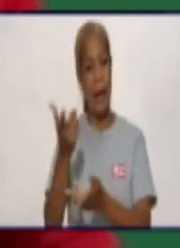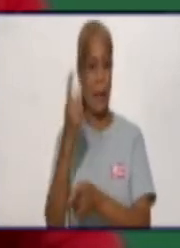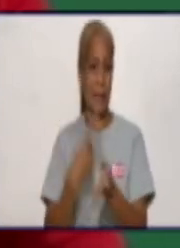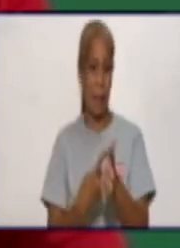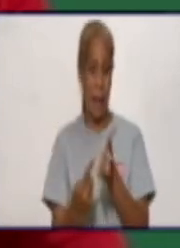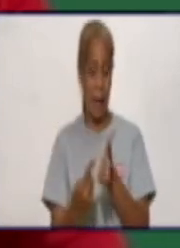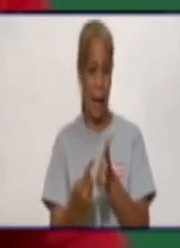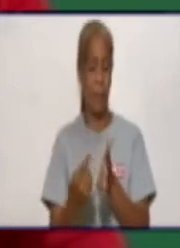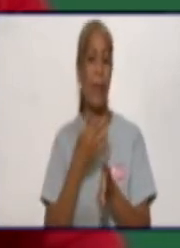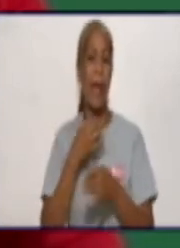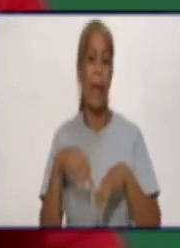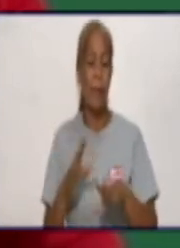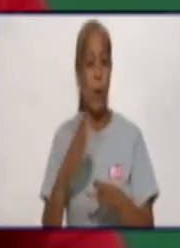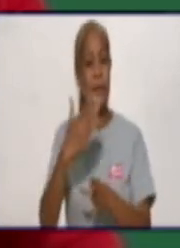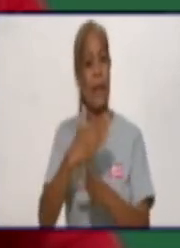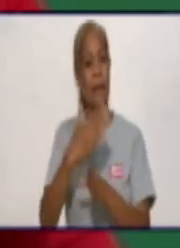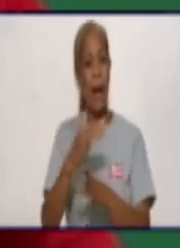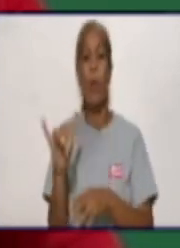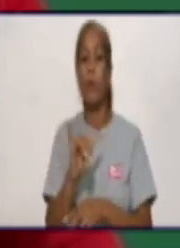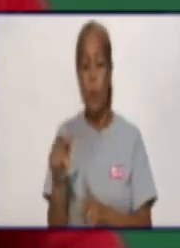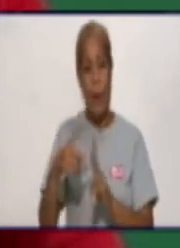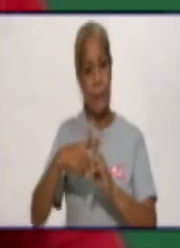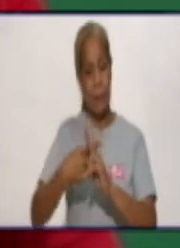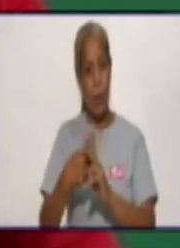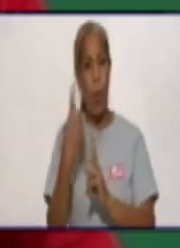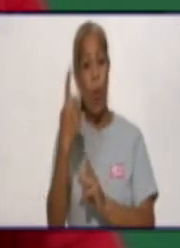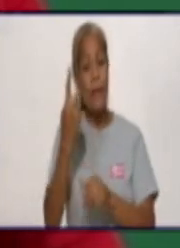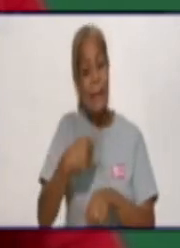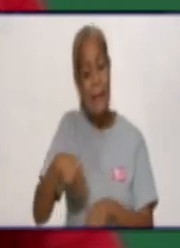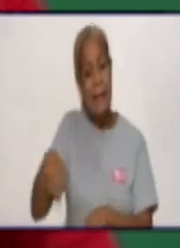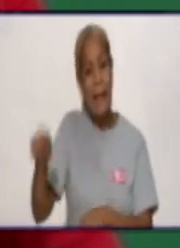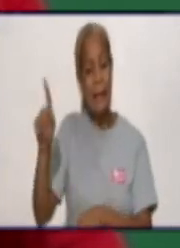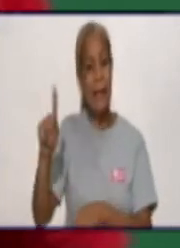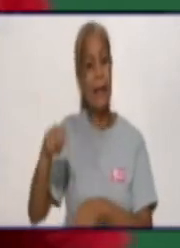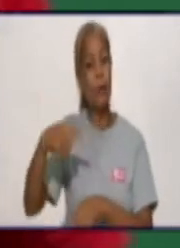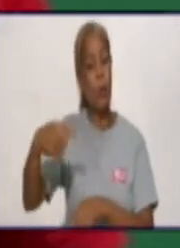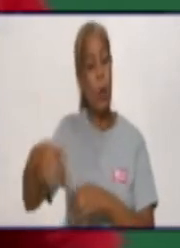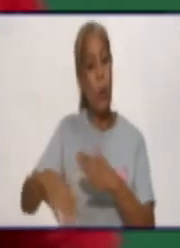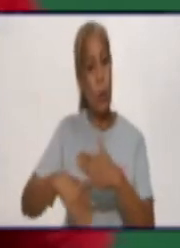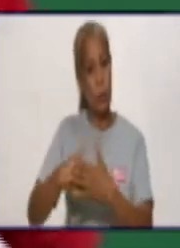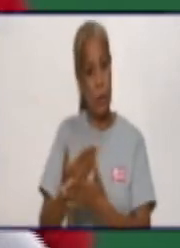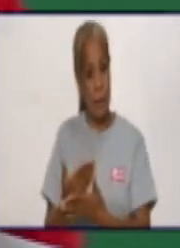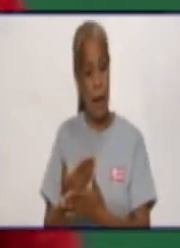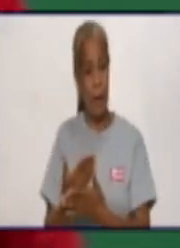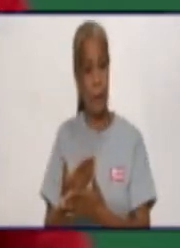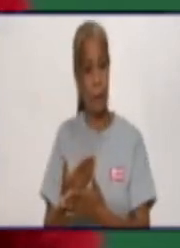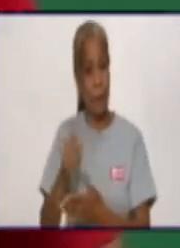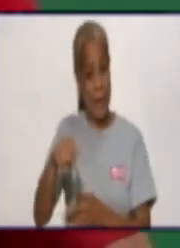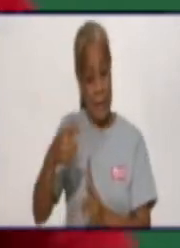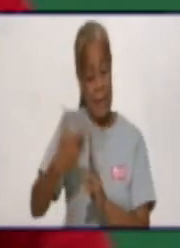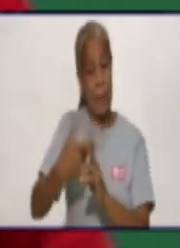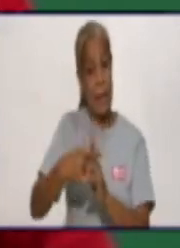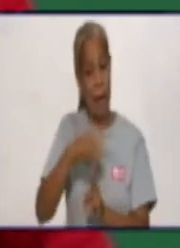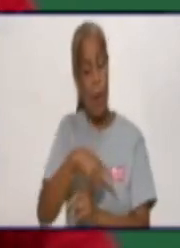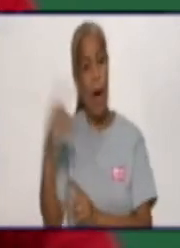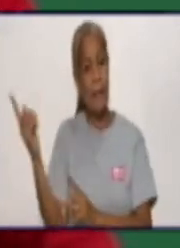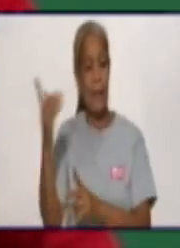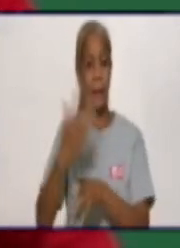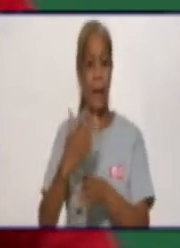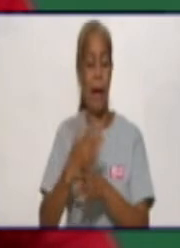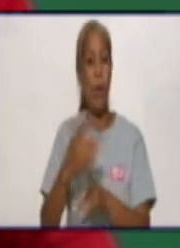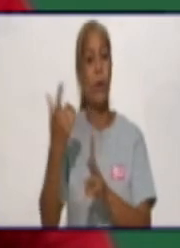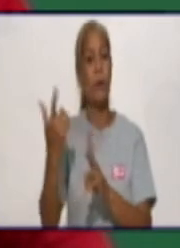cuba se ha restablecido también con una salida diaria desde aquí de la ciudad de bayamo y se mantiene el servicio que se le presta al